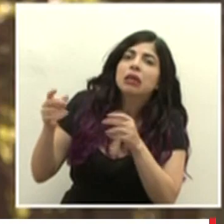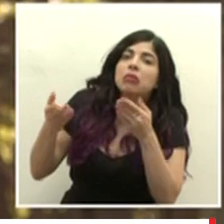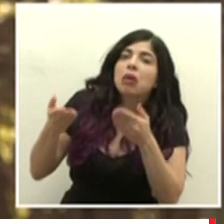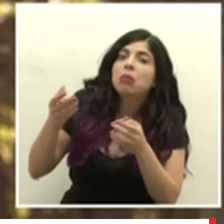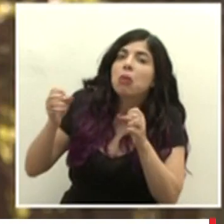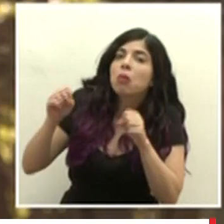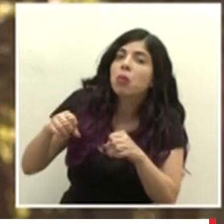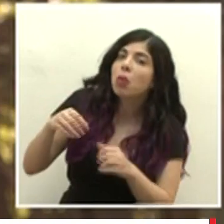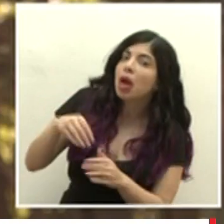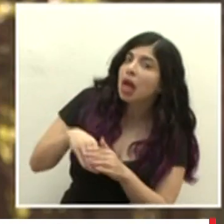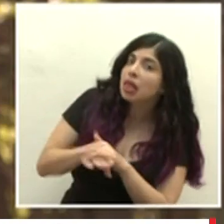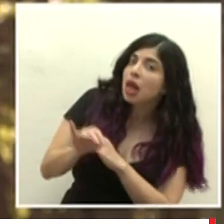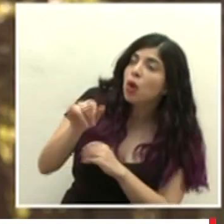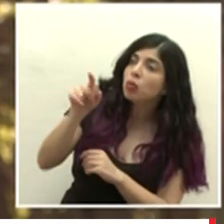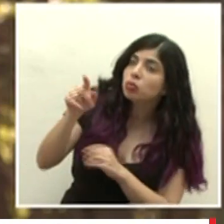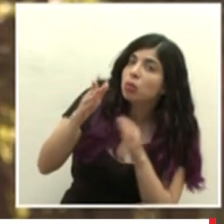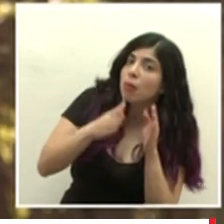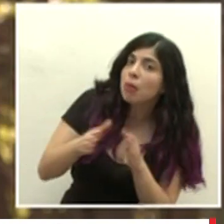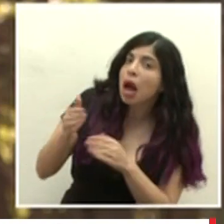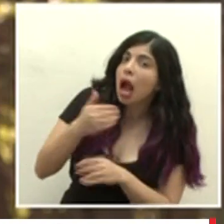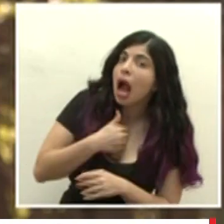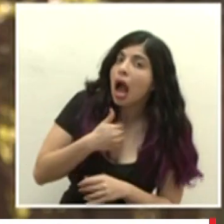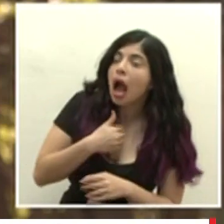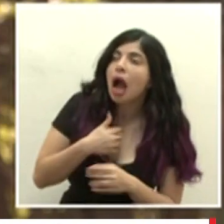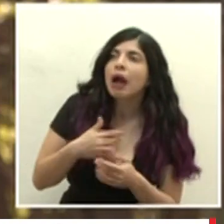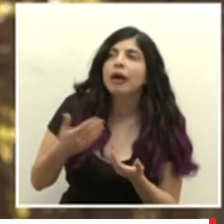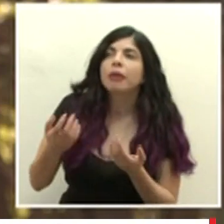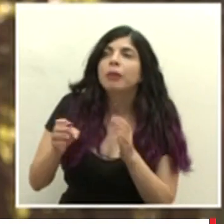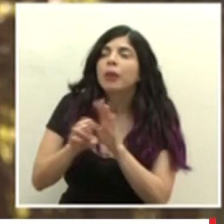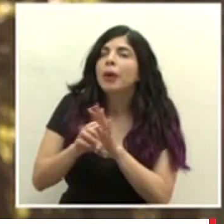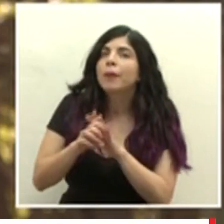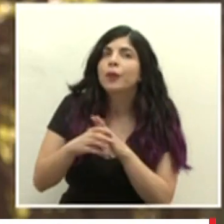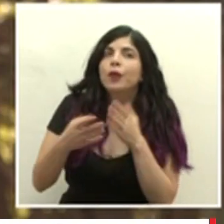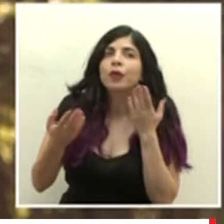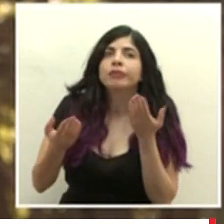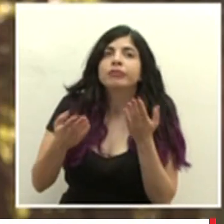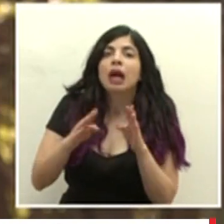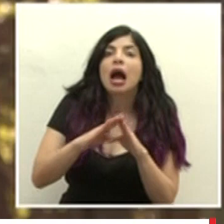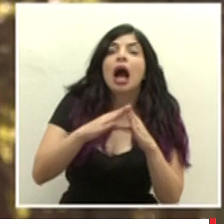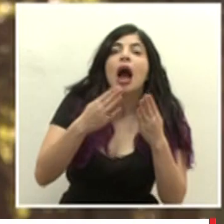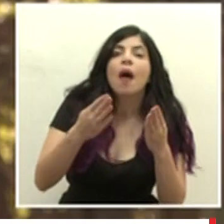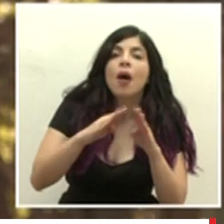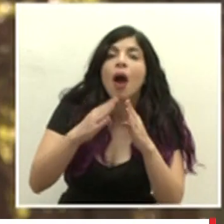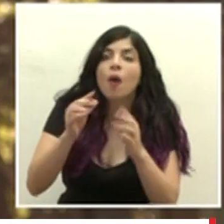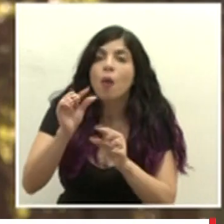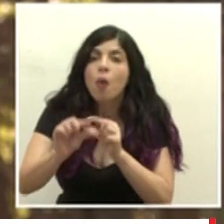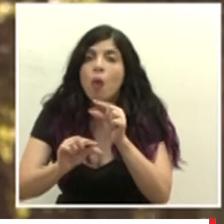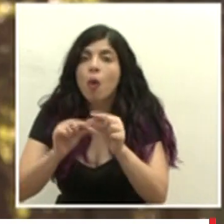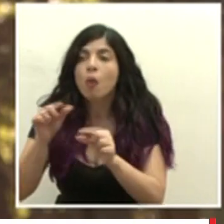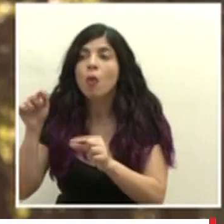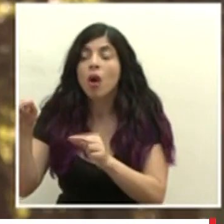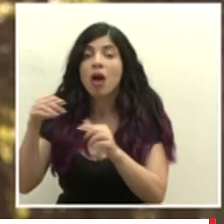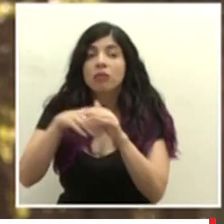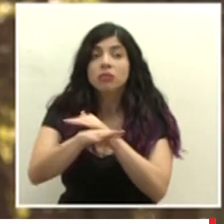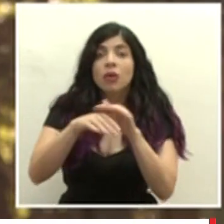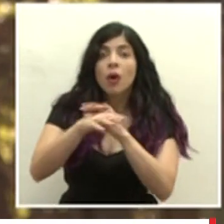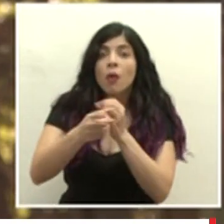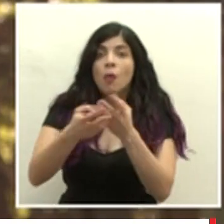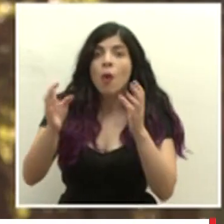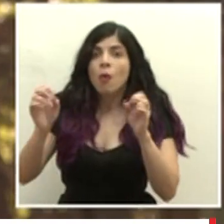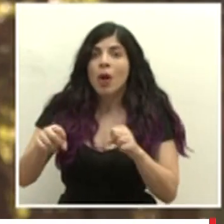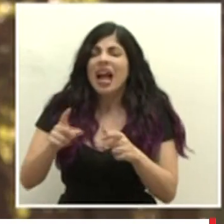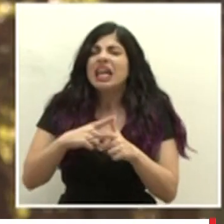ingresar como bien ustedes lo tienen pensado, al ir abriendo, digamos, una nueva etapa, ir a lugares públicos y demás.